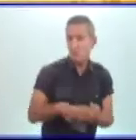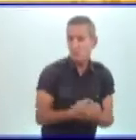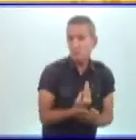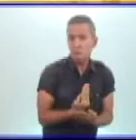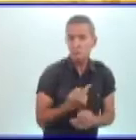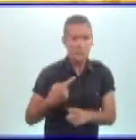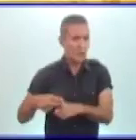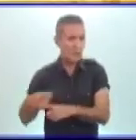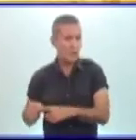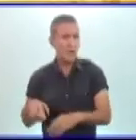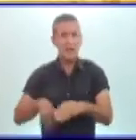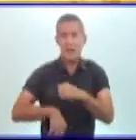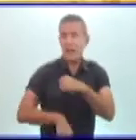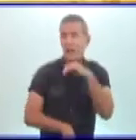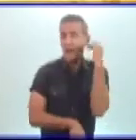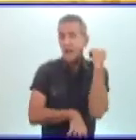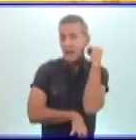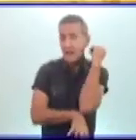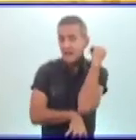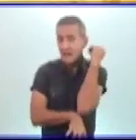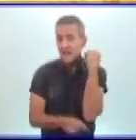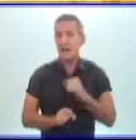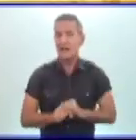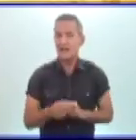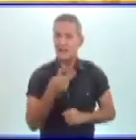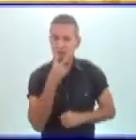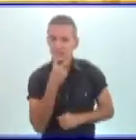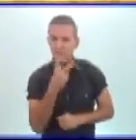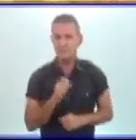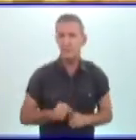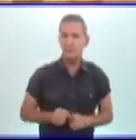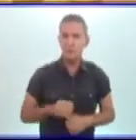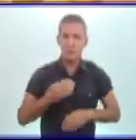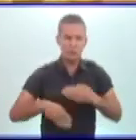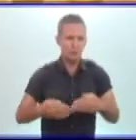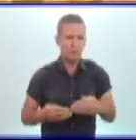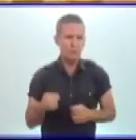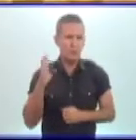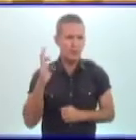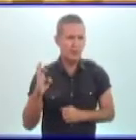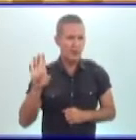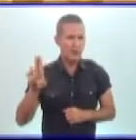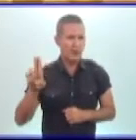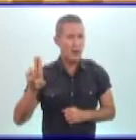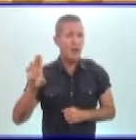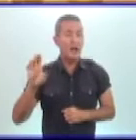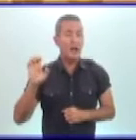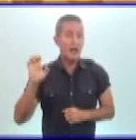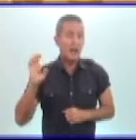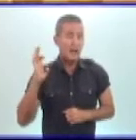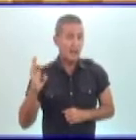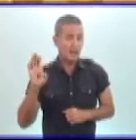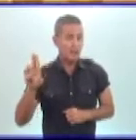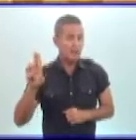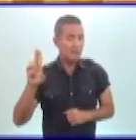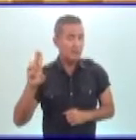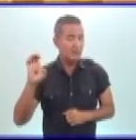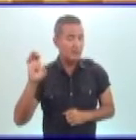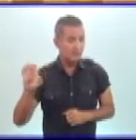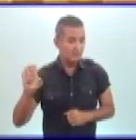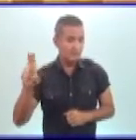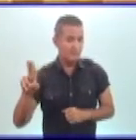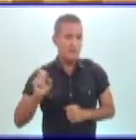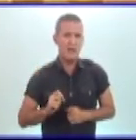sus raíces se gestaron en esa crisis del feudalismo. Quisiera recordar, y en pantalla ya está apareciendo, algunas de